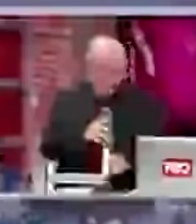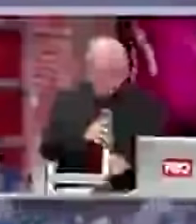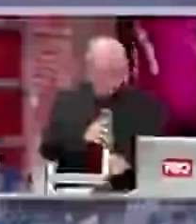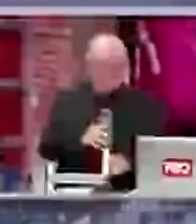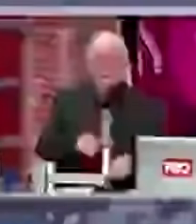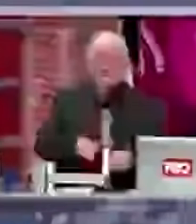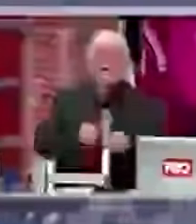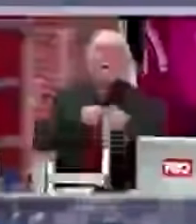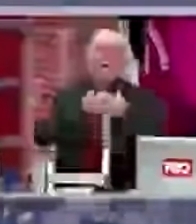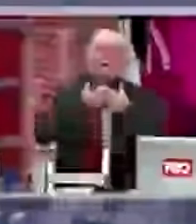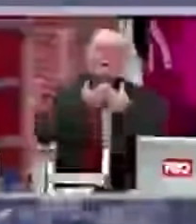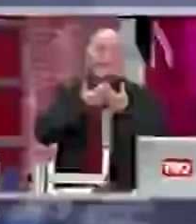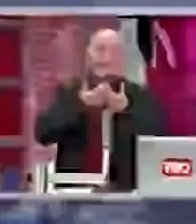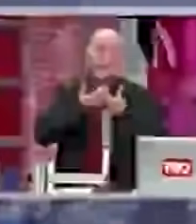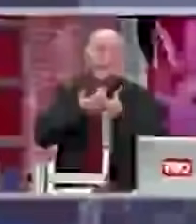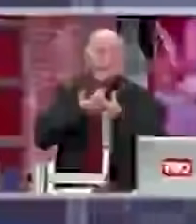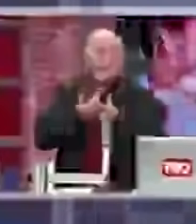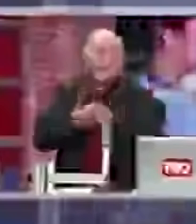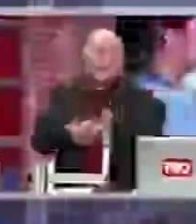Elección ficción.